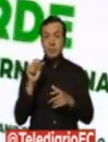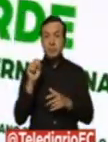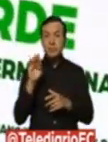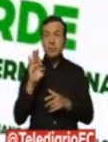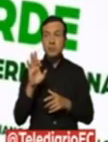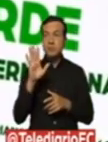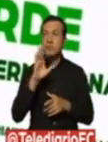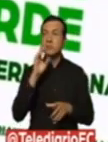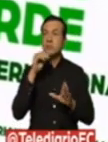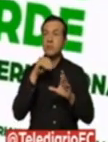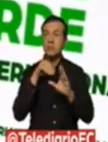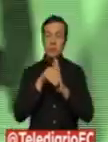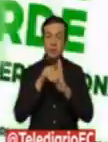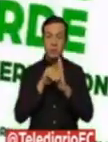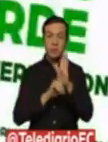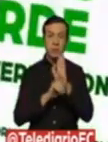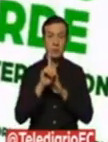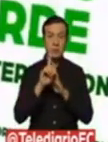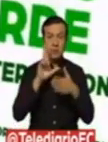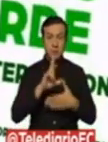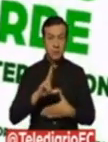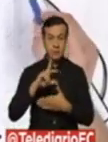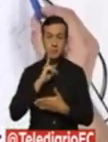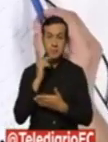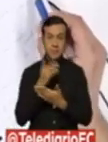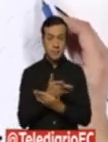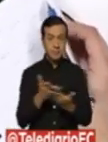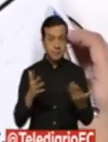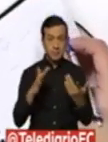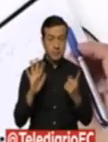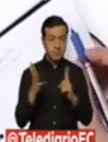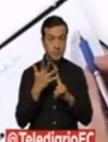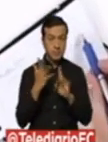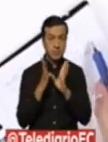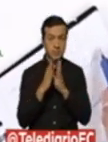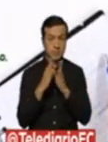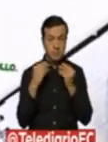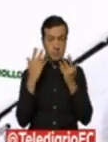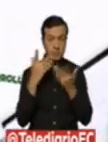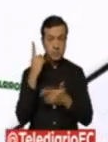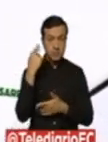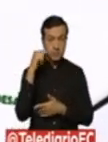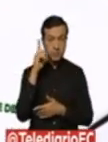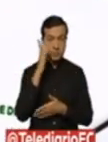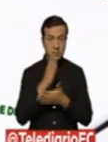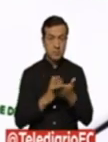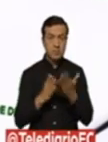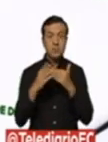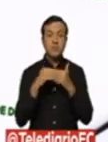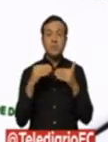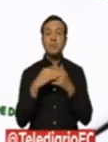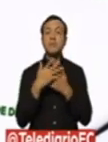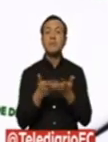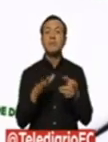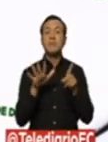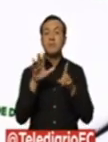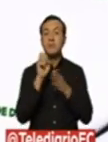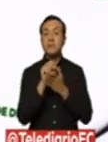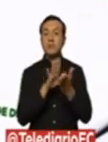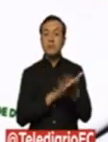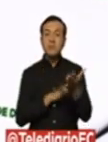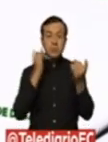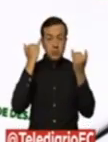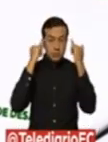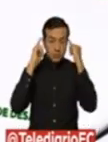y el banco de desarrollo de américa latina' en esta quinta edición se entregarán un millón y medio de dólares a seis proyectos